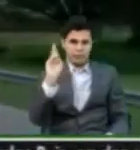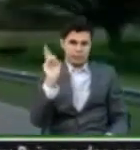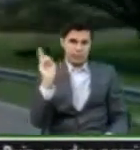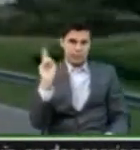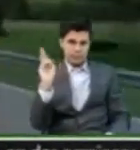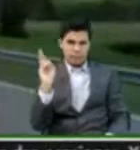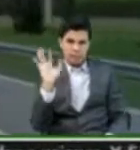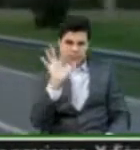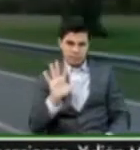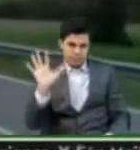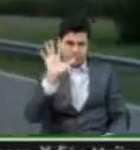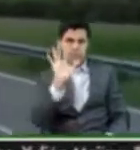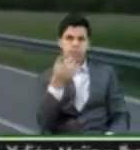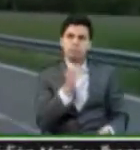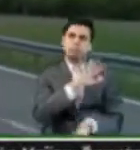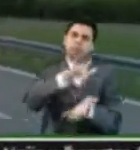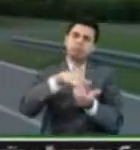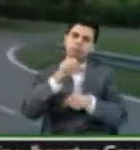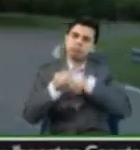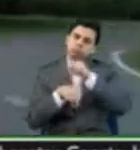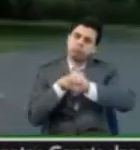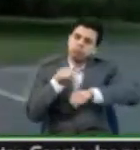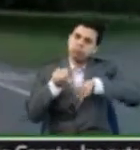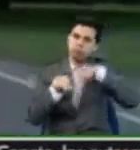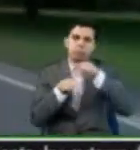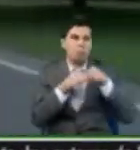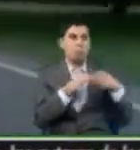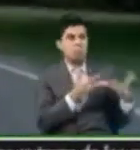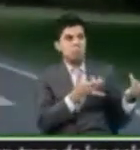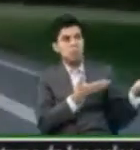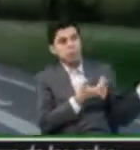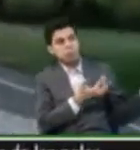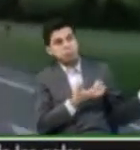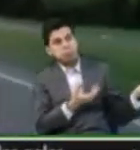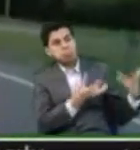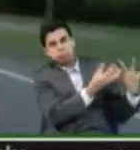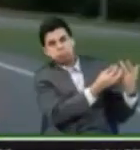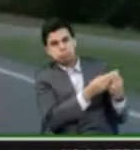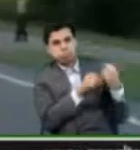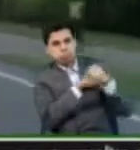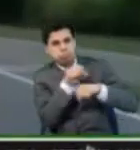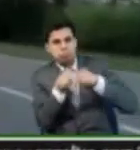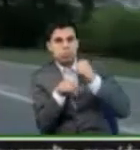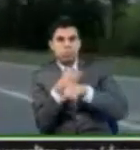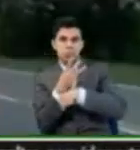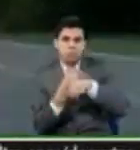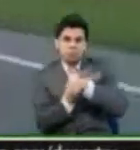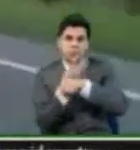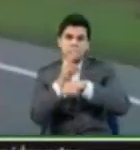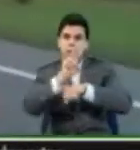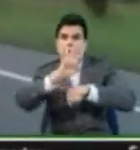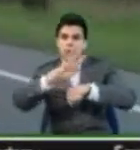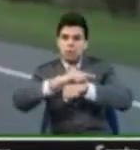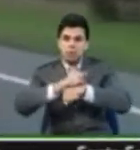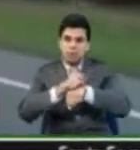tercera etapa de la Vuelta de la Juventud, caravana que arribará en solo un par de minutos. Tras 3 horas, 24 minutos y 51